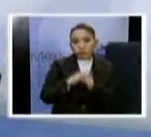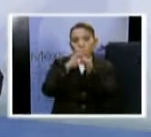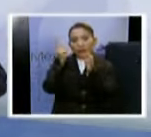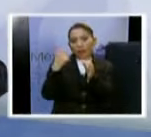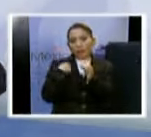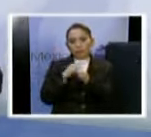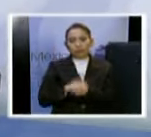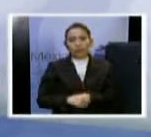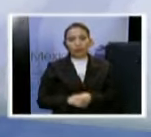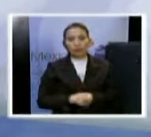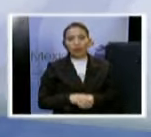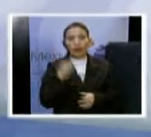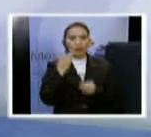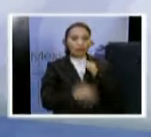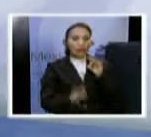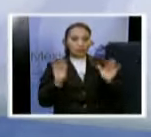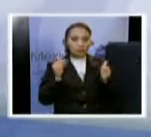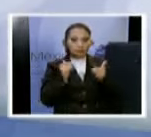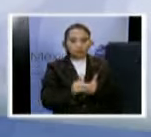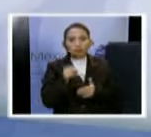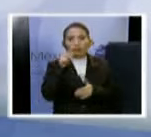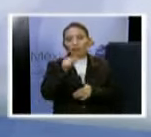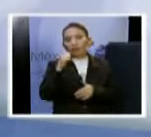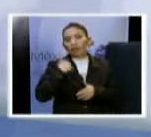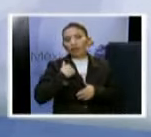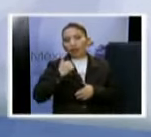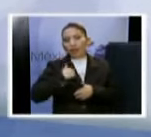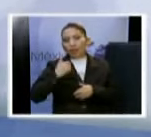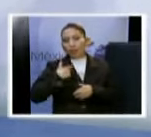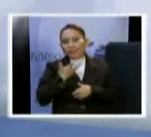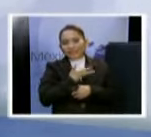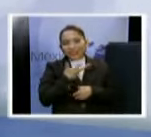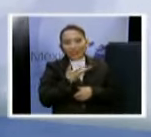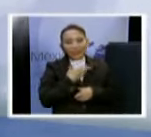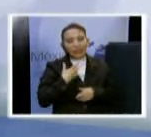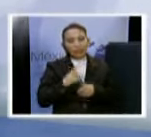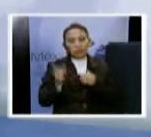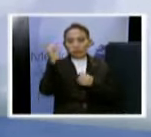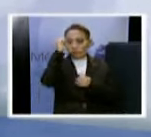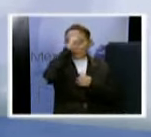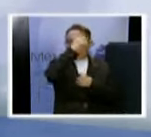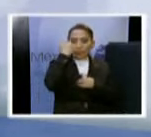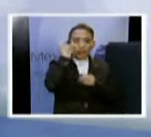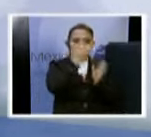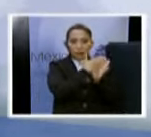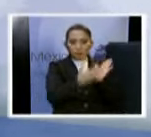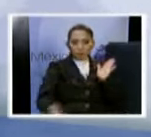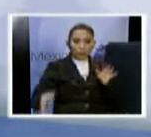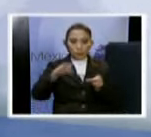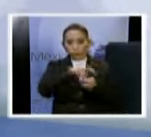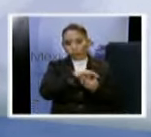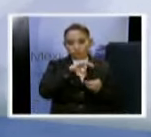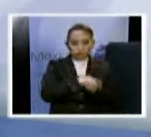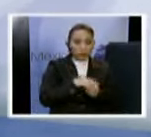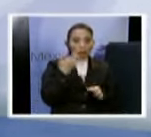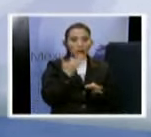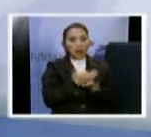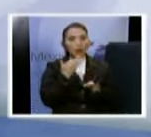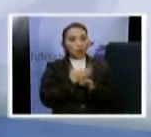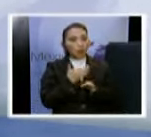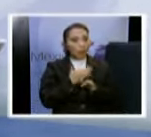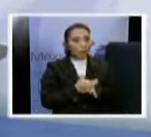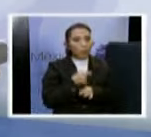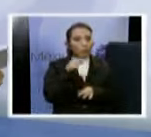en Contadora. Finalmente concluyo, Canadá enfrenta un complejo periodo electoral.